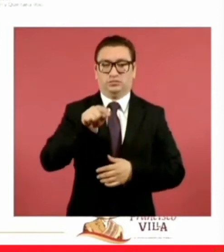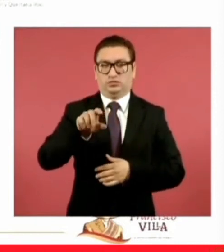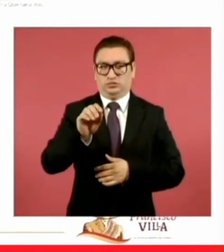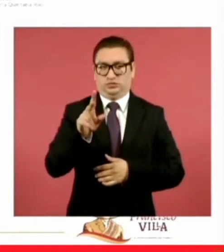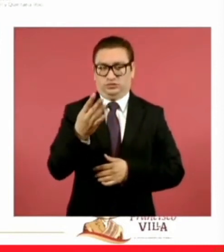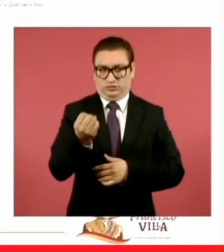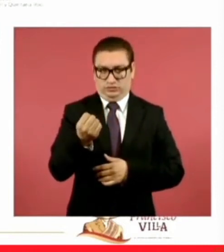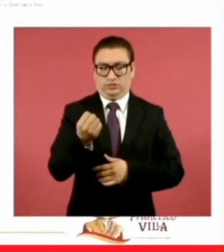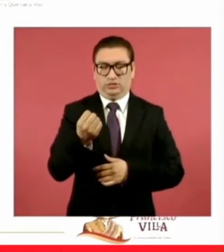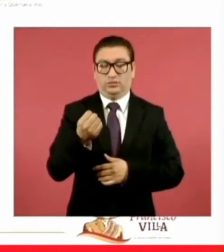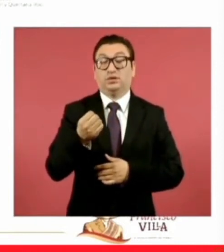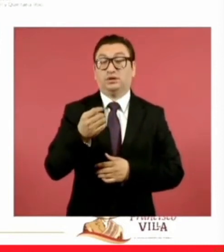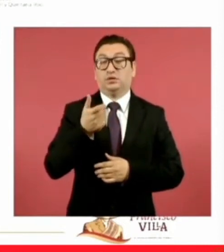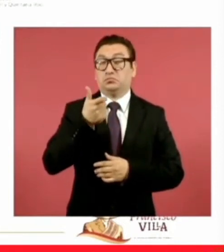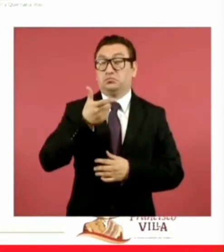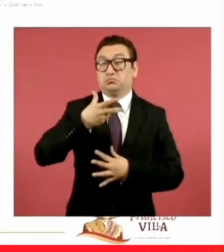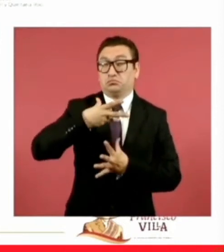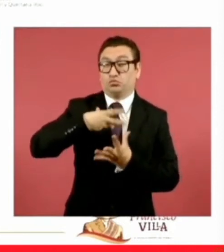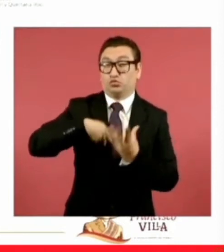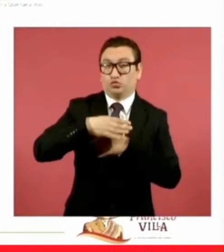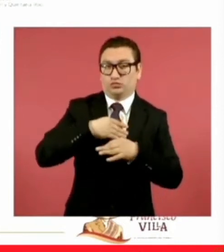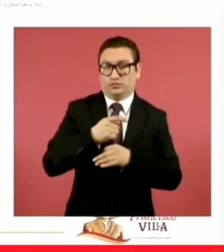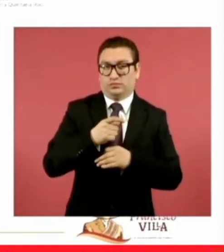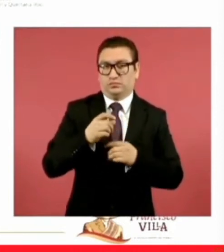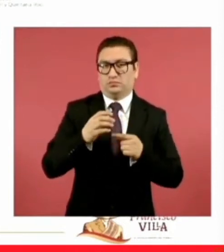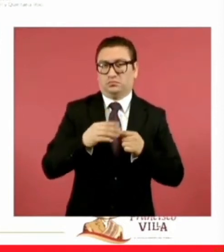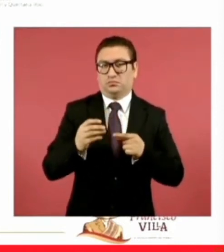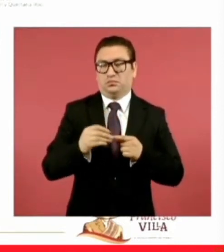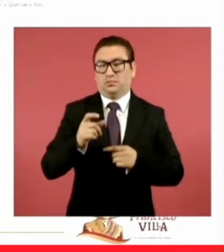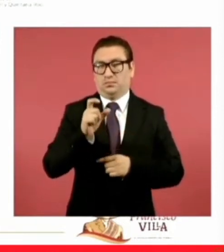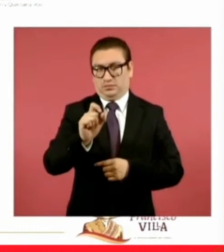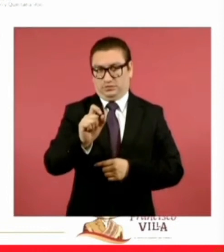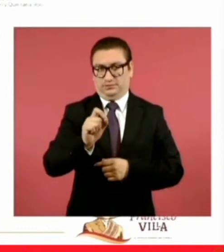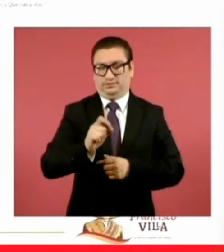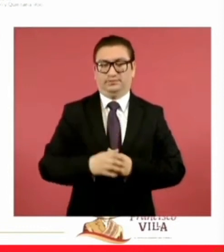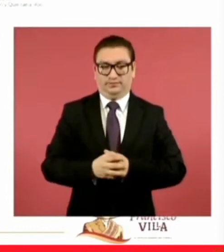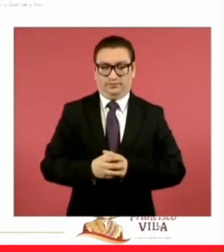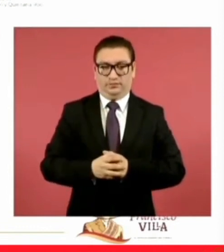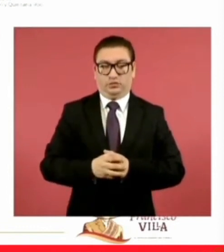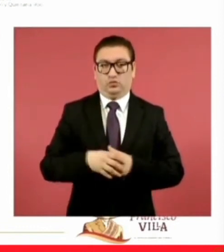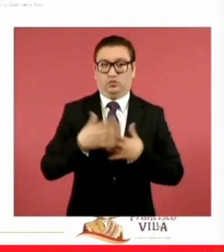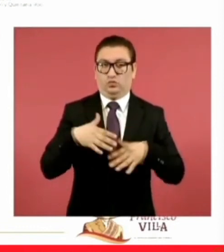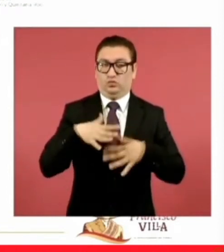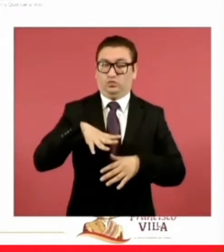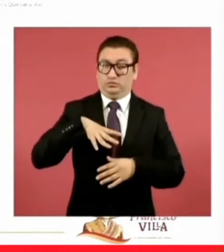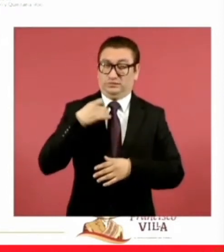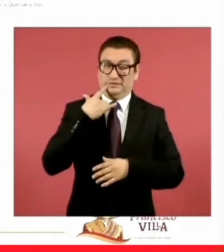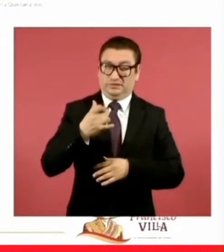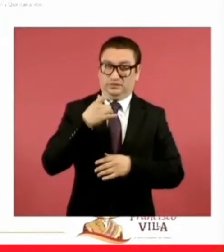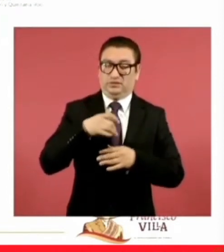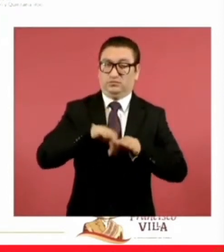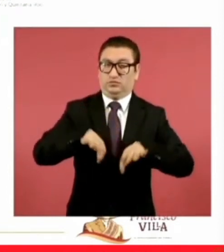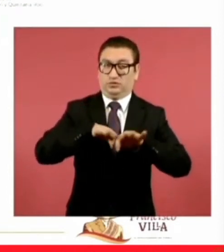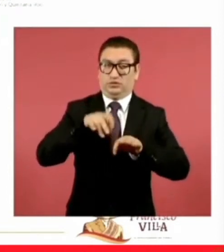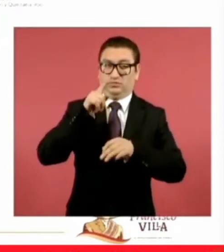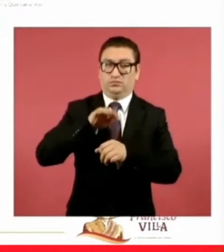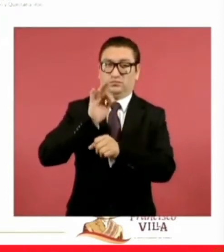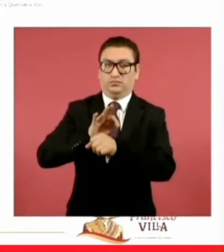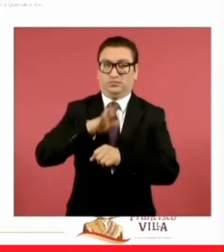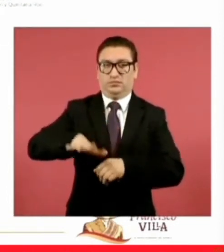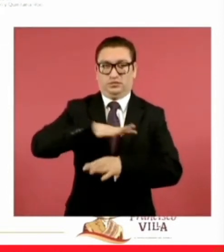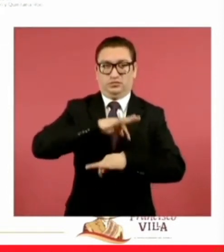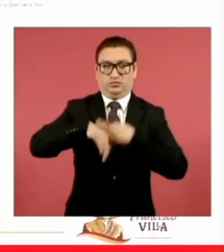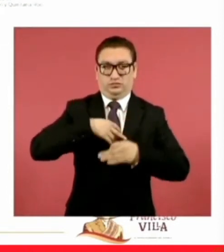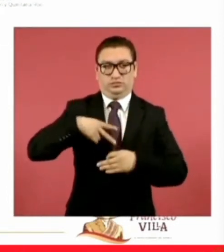$20.89 y solamente una ganancia de 20 centavos. Un importante esfuerzo de esta estación en favor de los consumidores allá